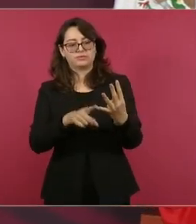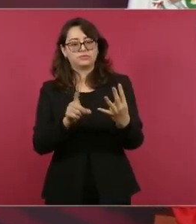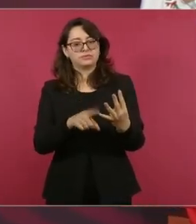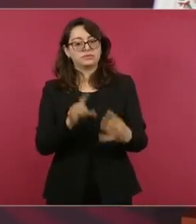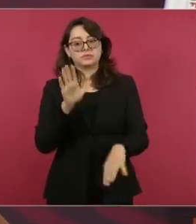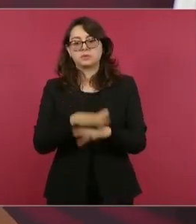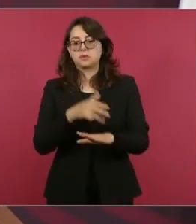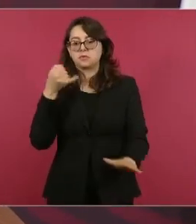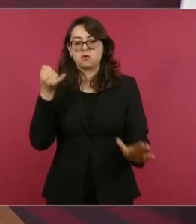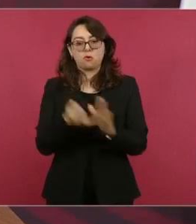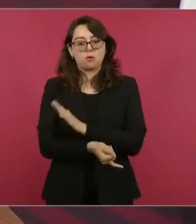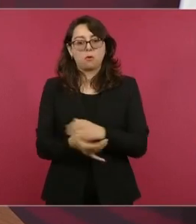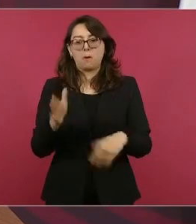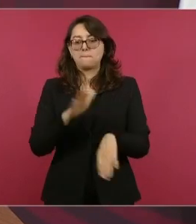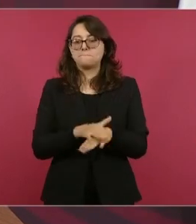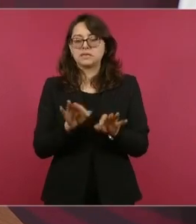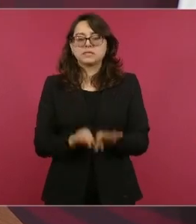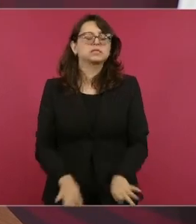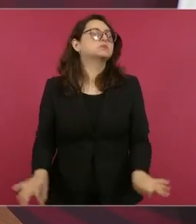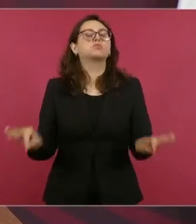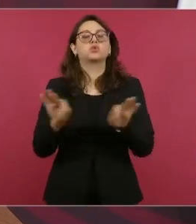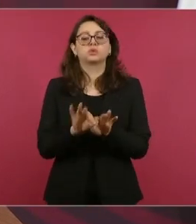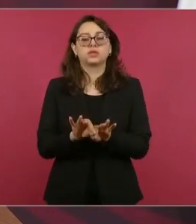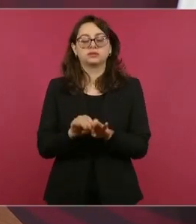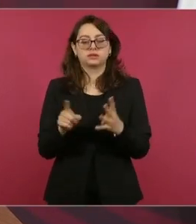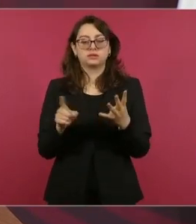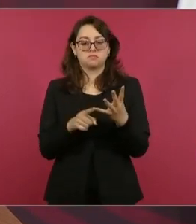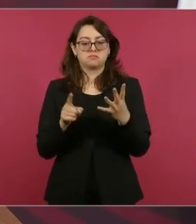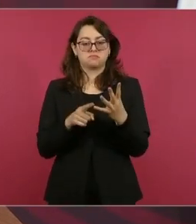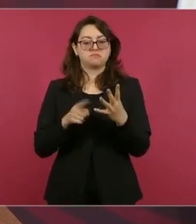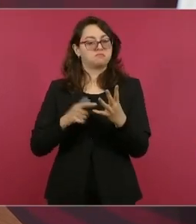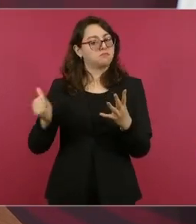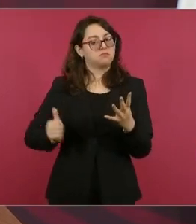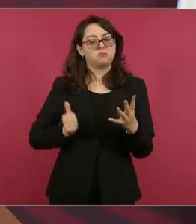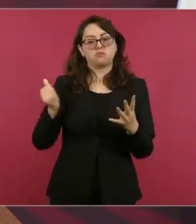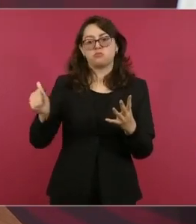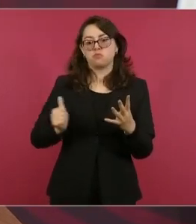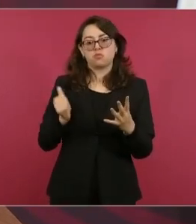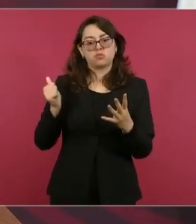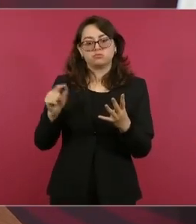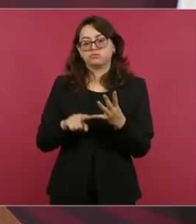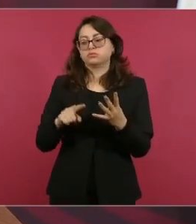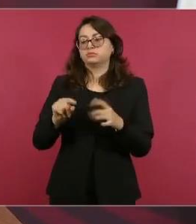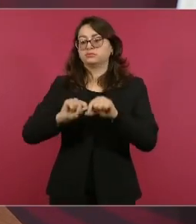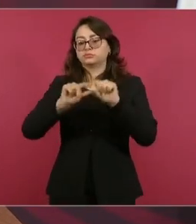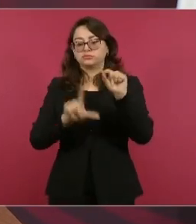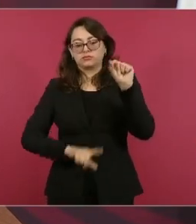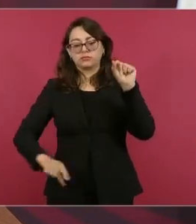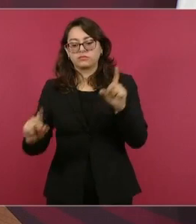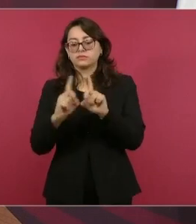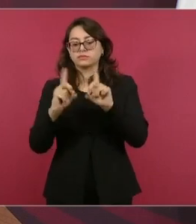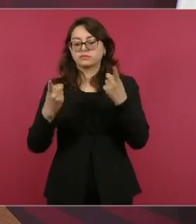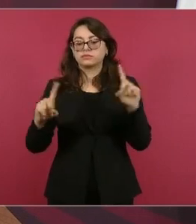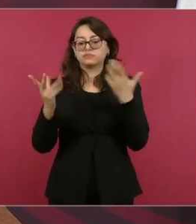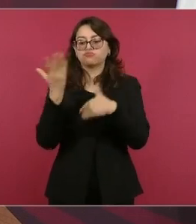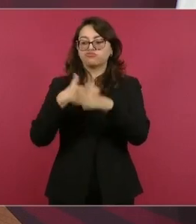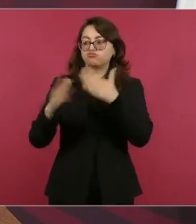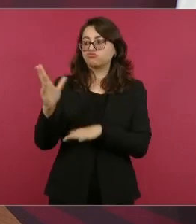desarrollada en este gobierno, que es la contribución al desarrollo del